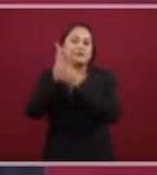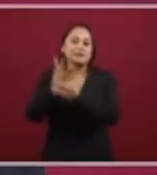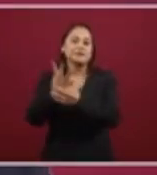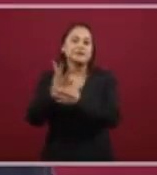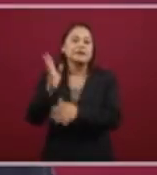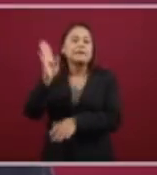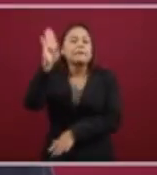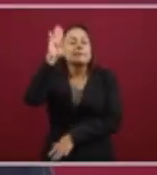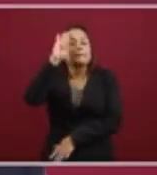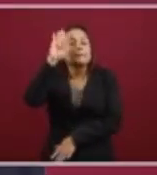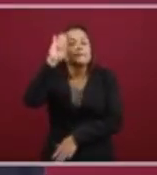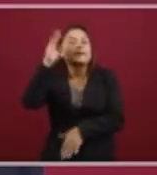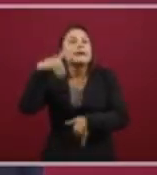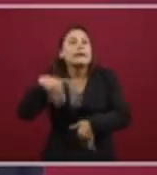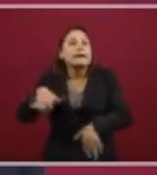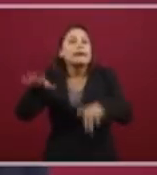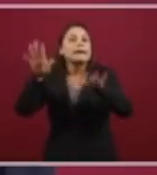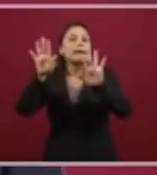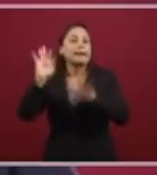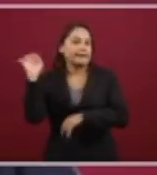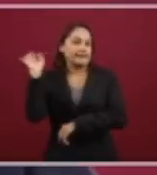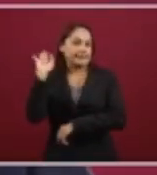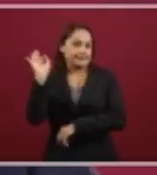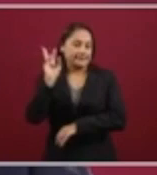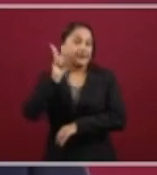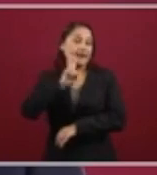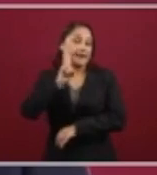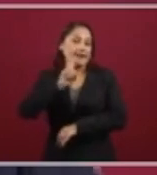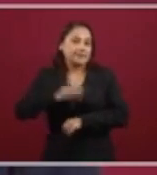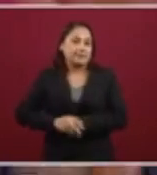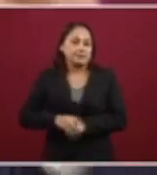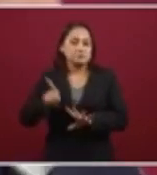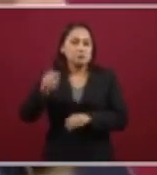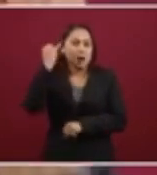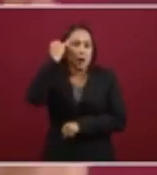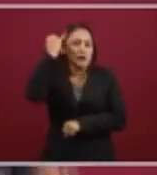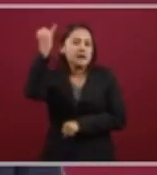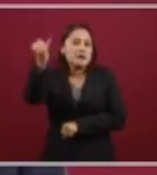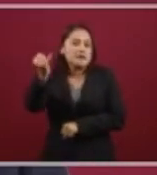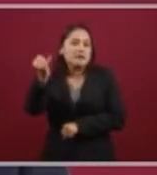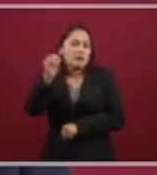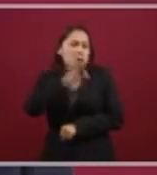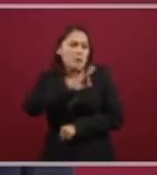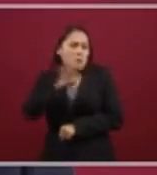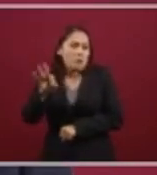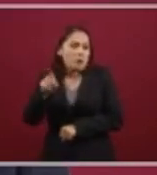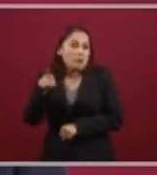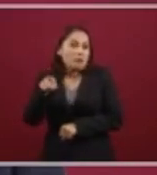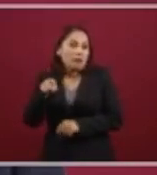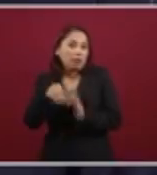eso. Entonces, que eso da pie a una interpretación. Ah, lo vamos a corregir.